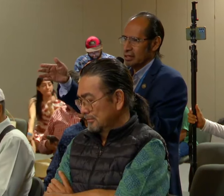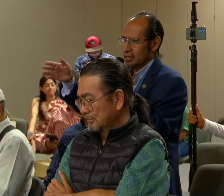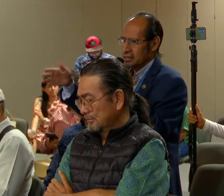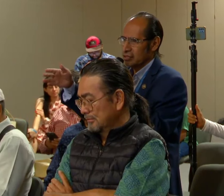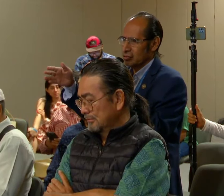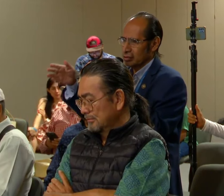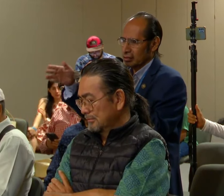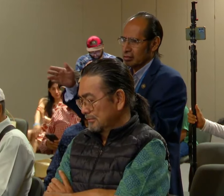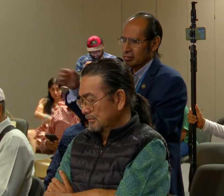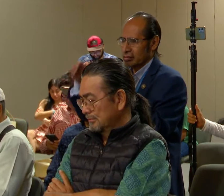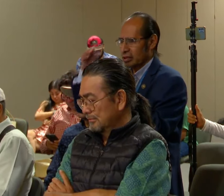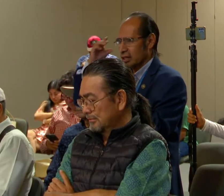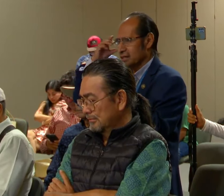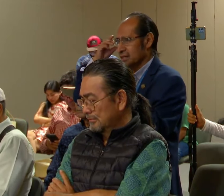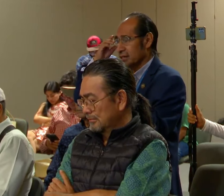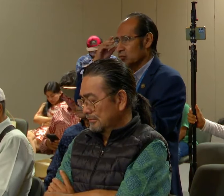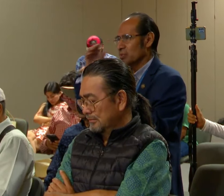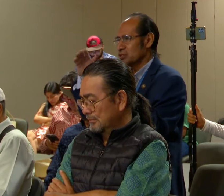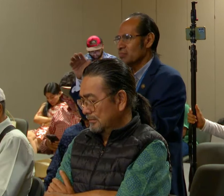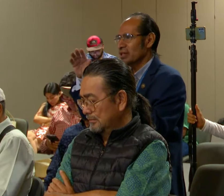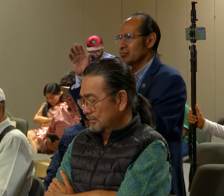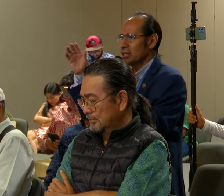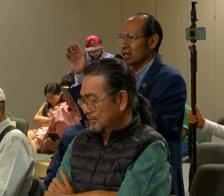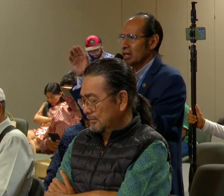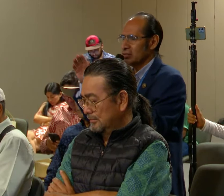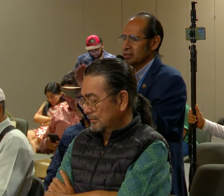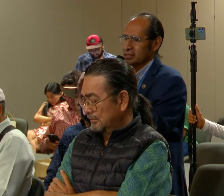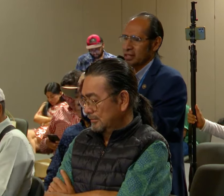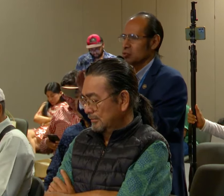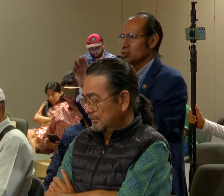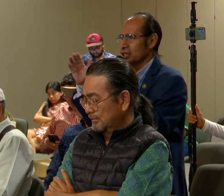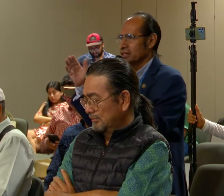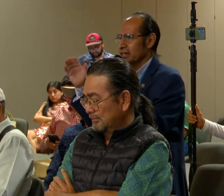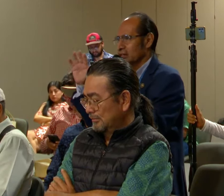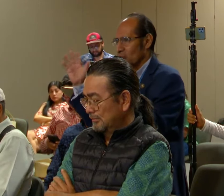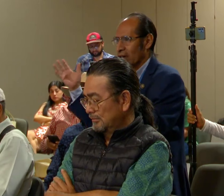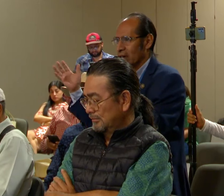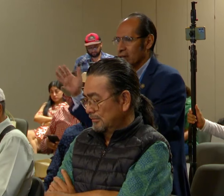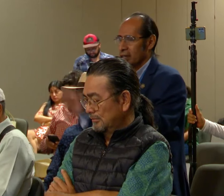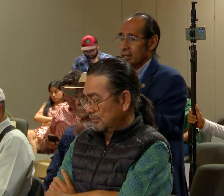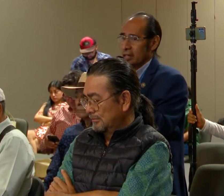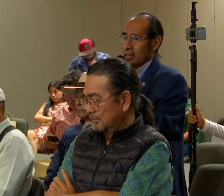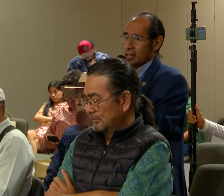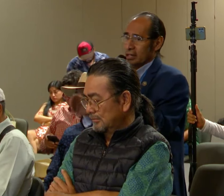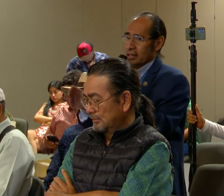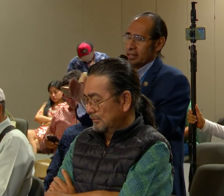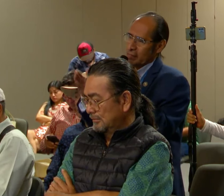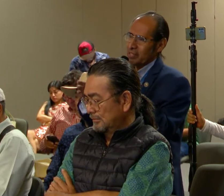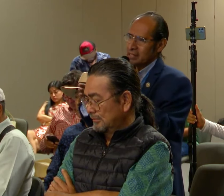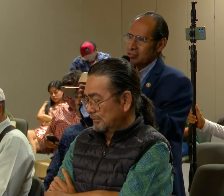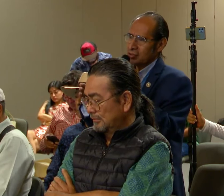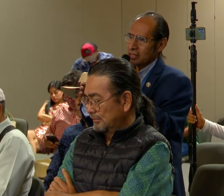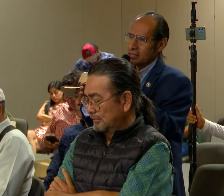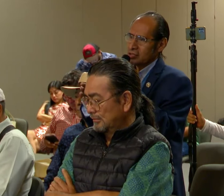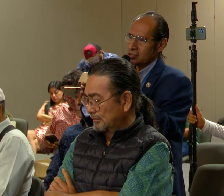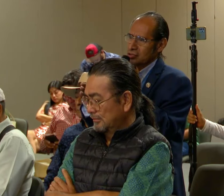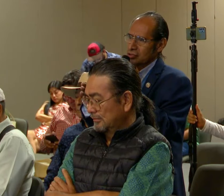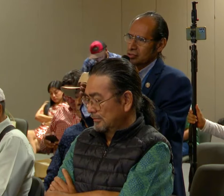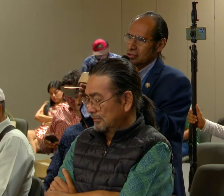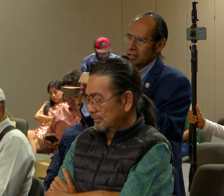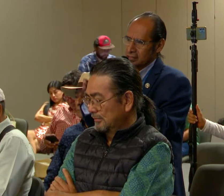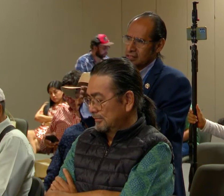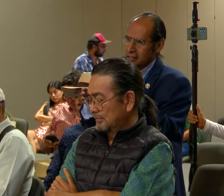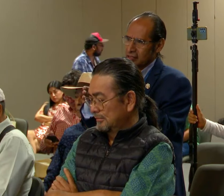que hicieron este acto pero siempre hay una autoridad intelectual Qué ha pasado con la